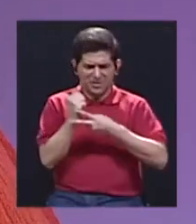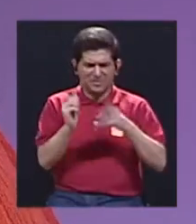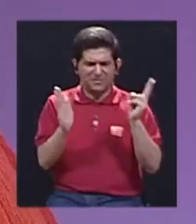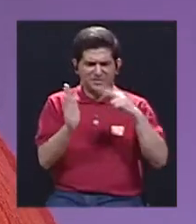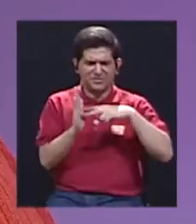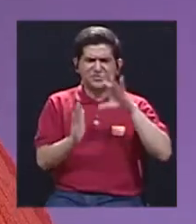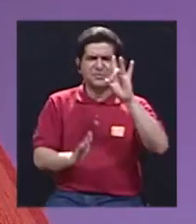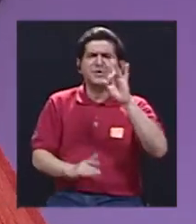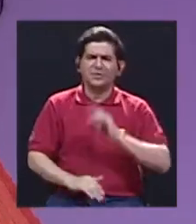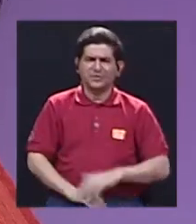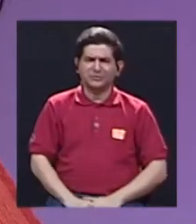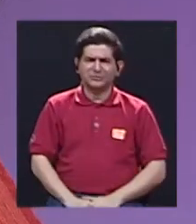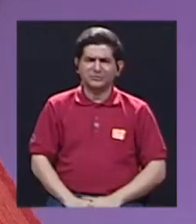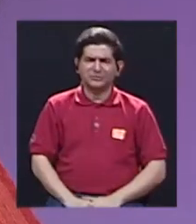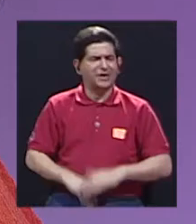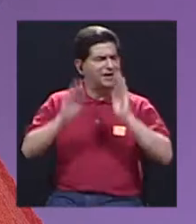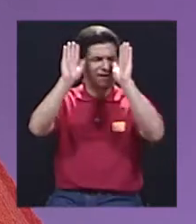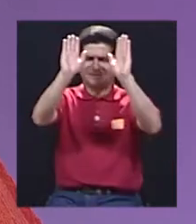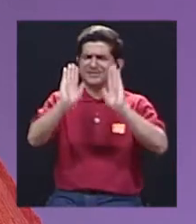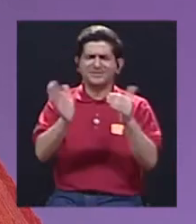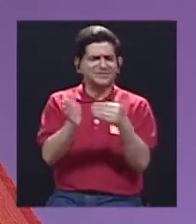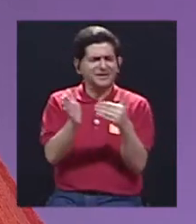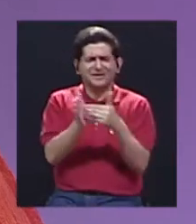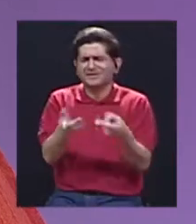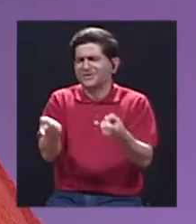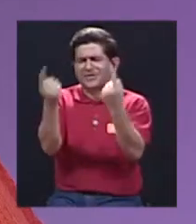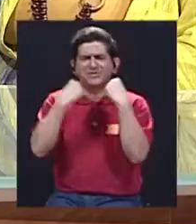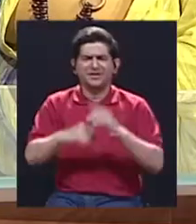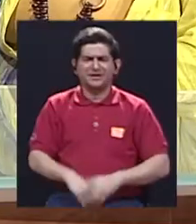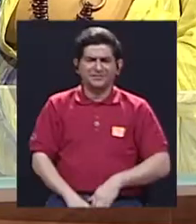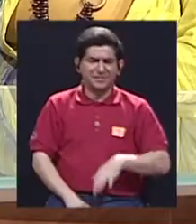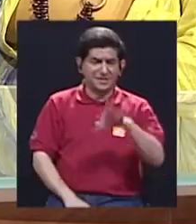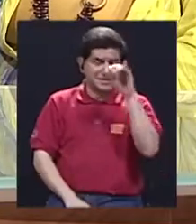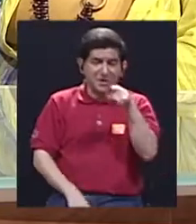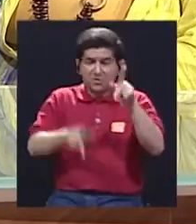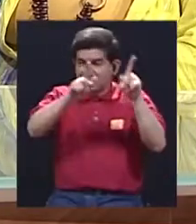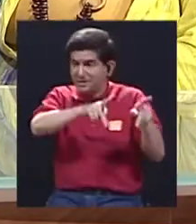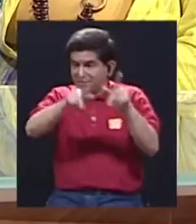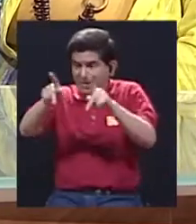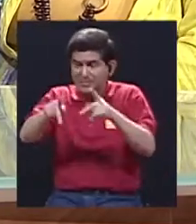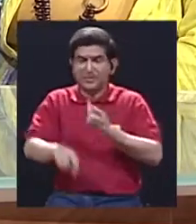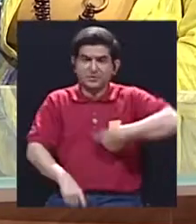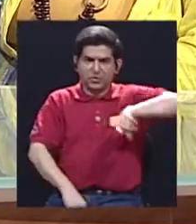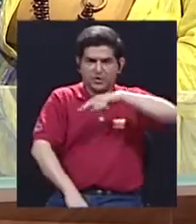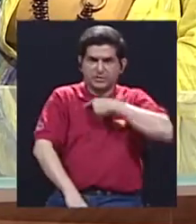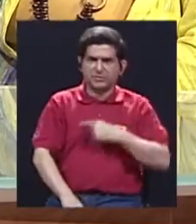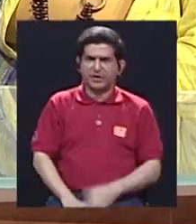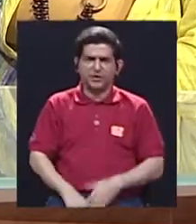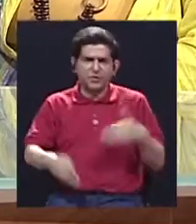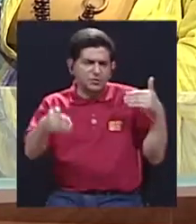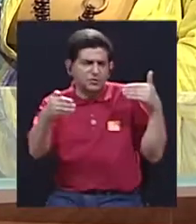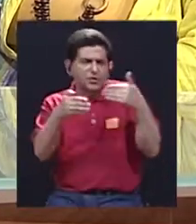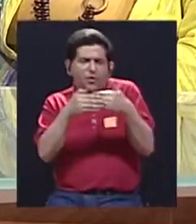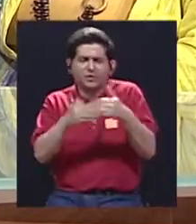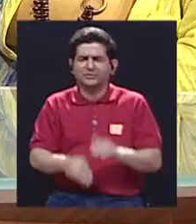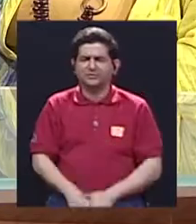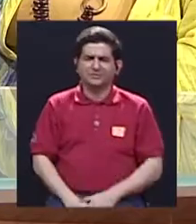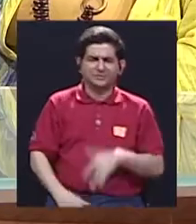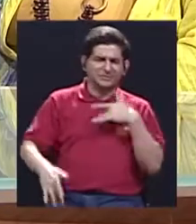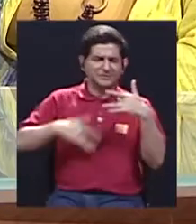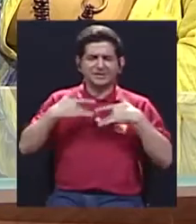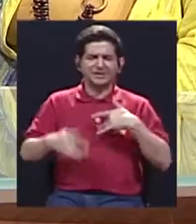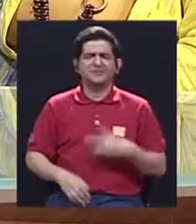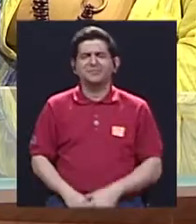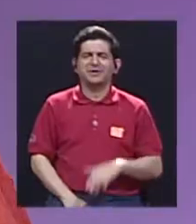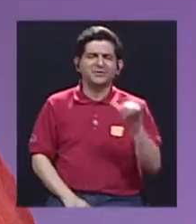vez entonces ha sido maravilloso regresar estar aquí encontrarse con este público que para nosotros es tan cercano tan familiar en cuanto al